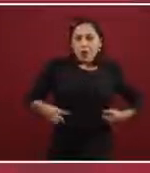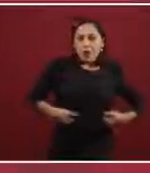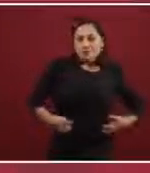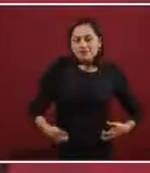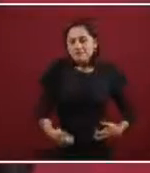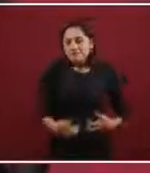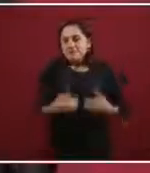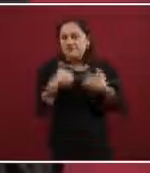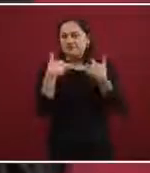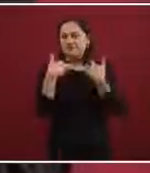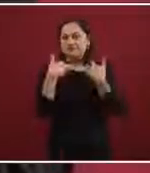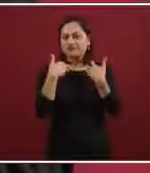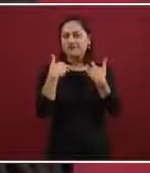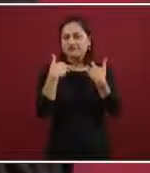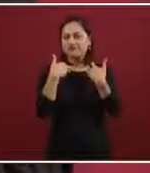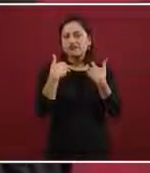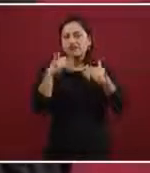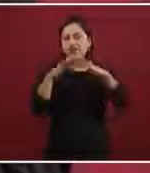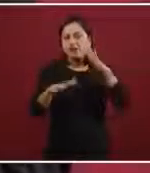en el porfiriato